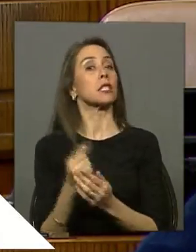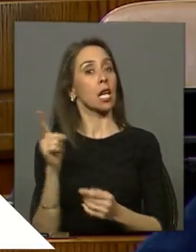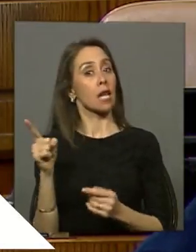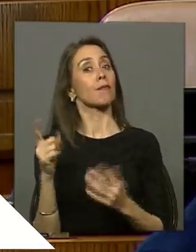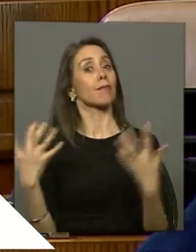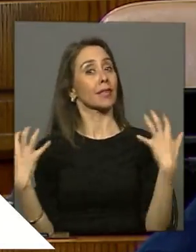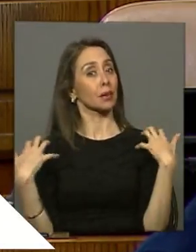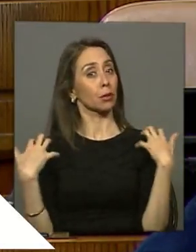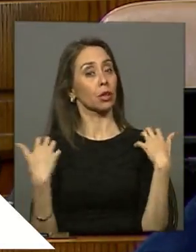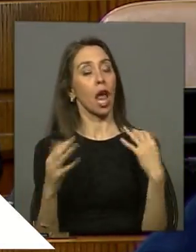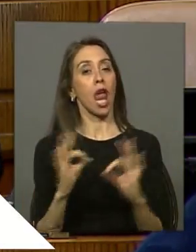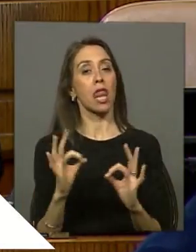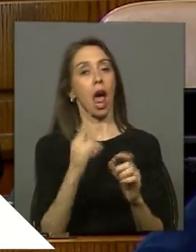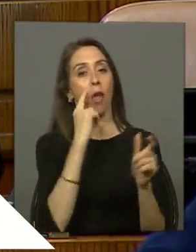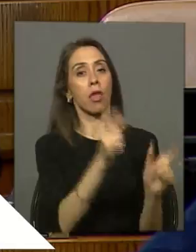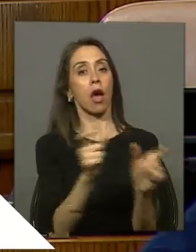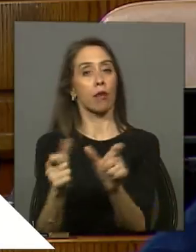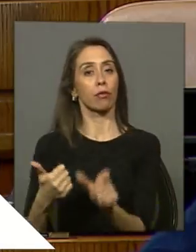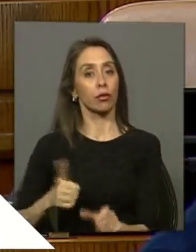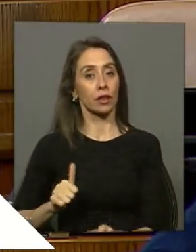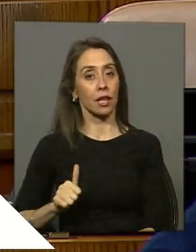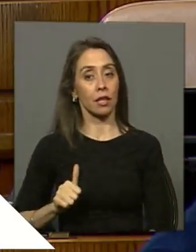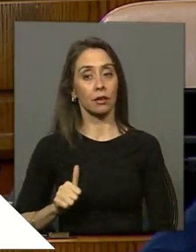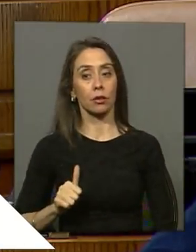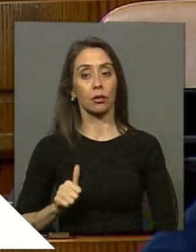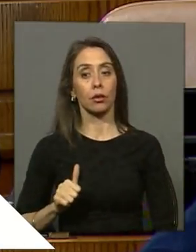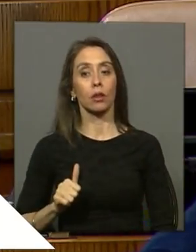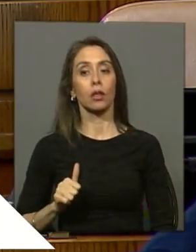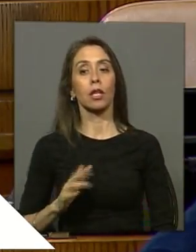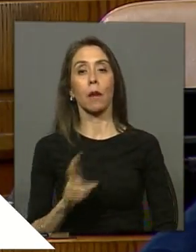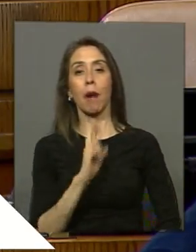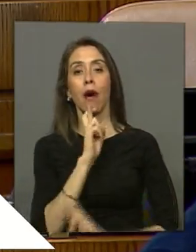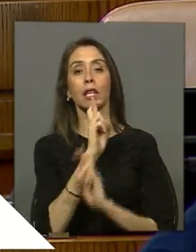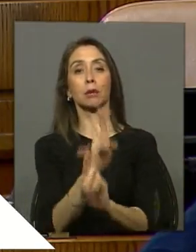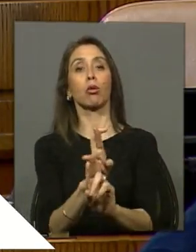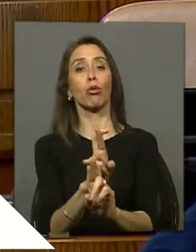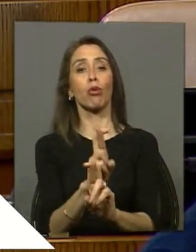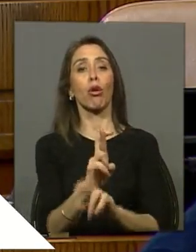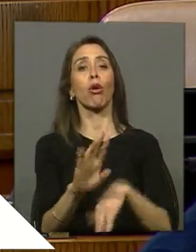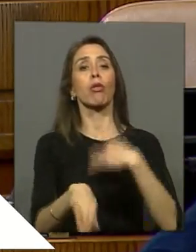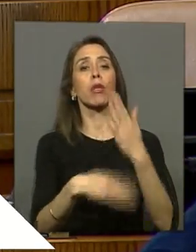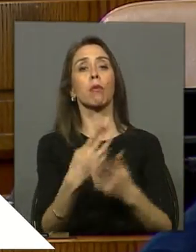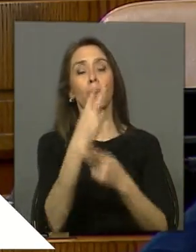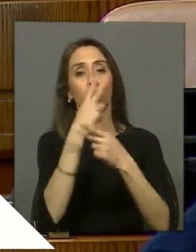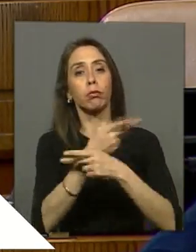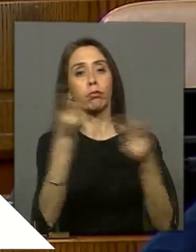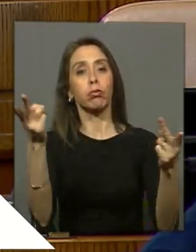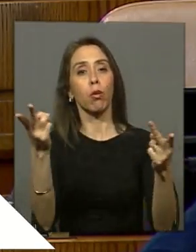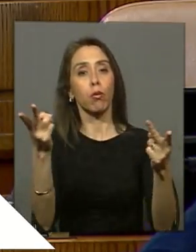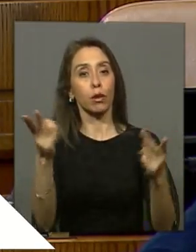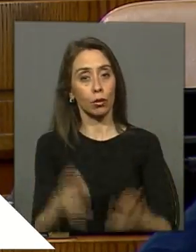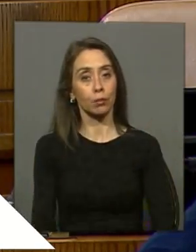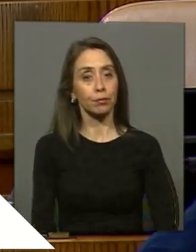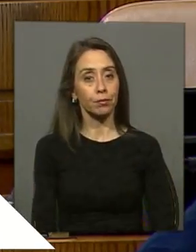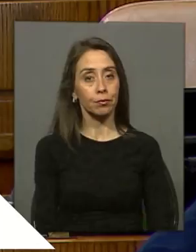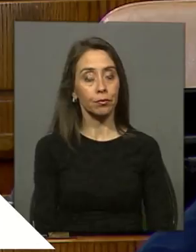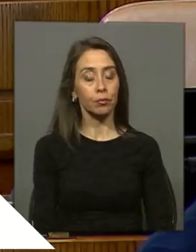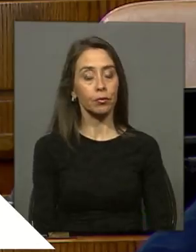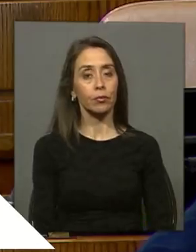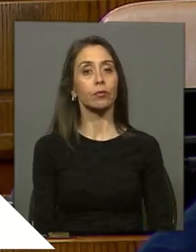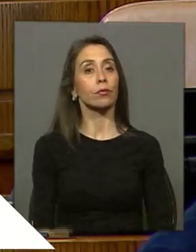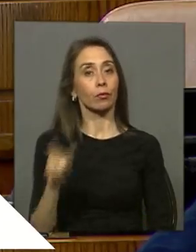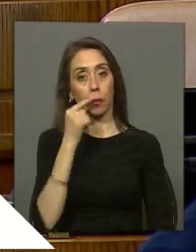fiscalizado y solamente presidente haber reaccionado una vez que esto se conoció a la luz pública tiene una